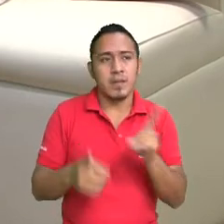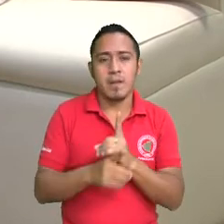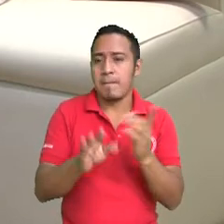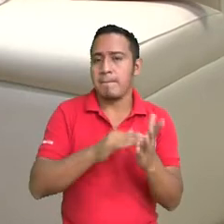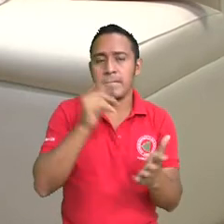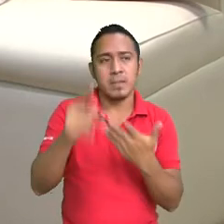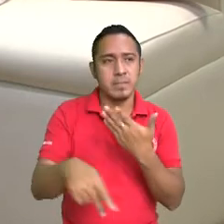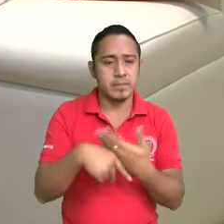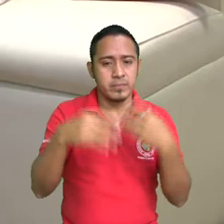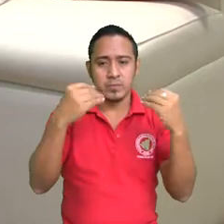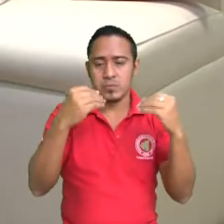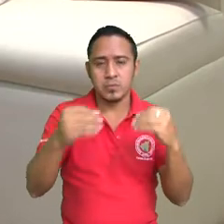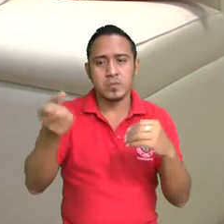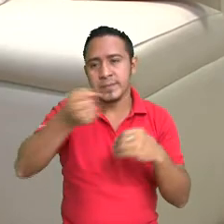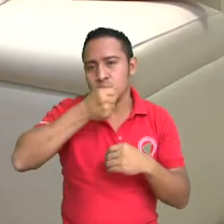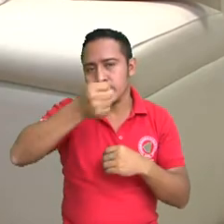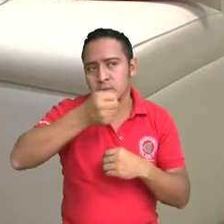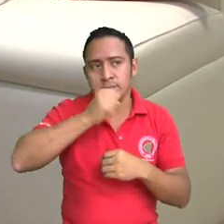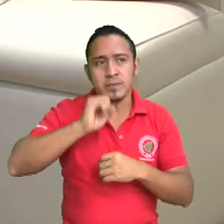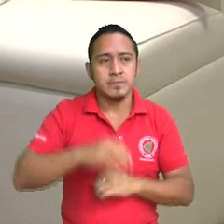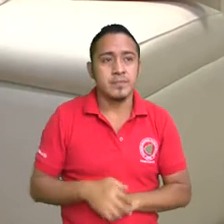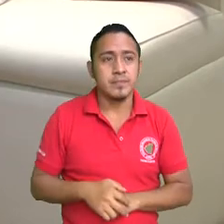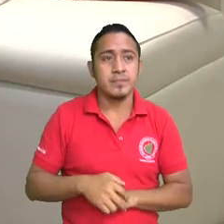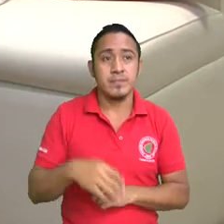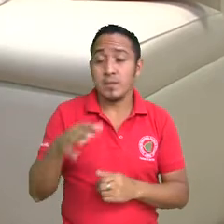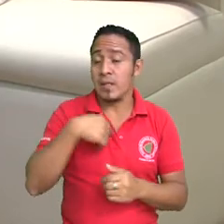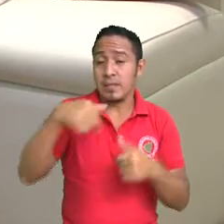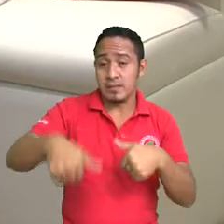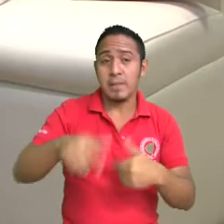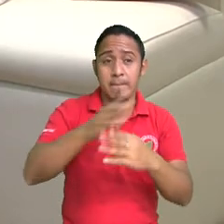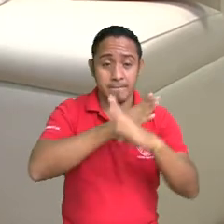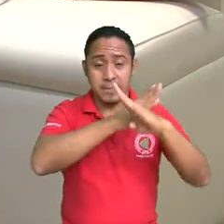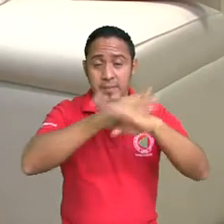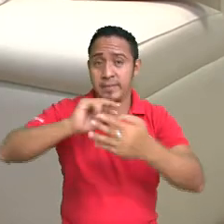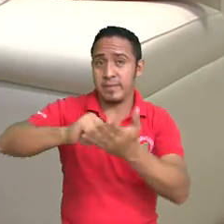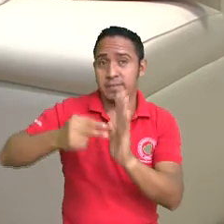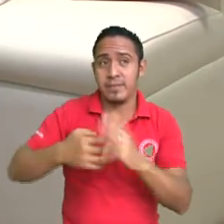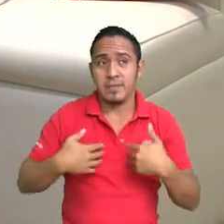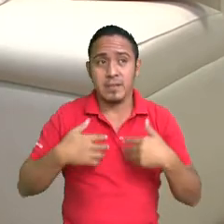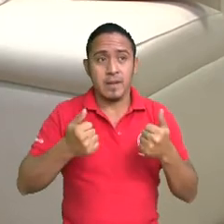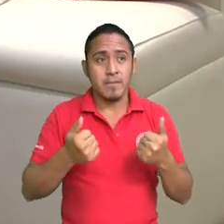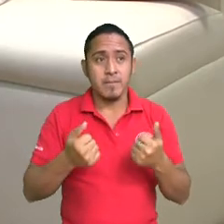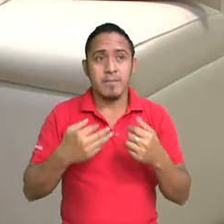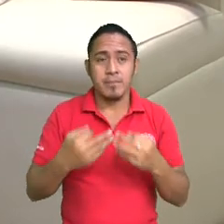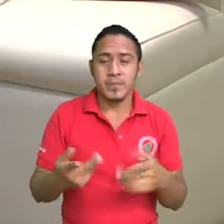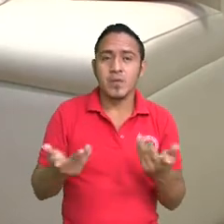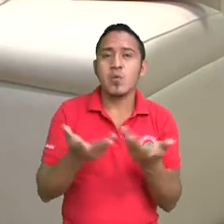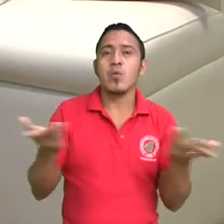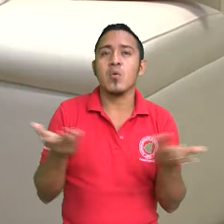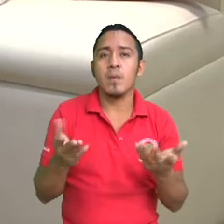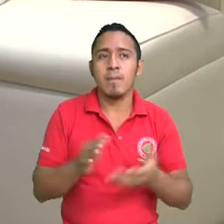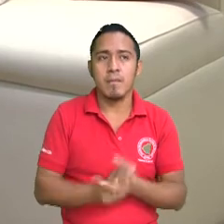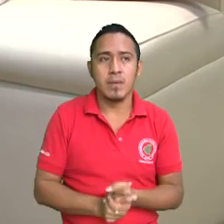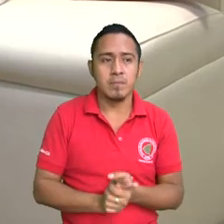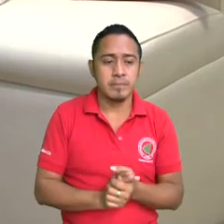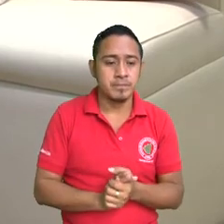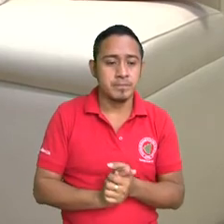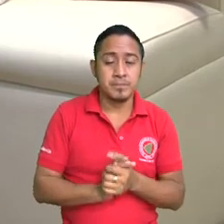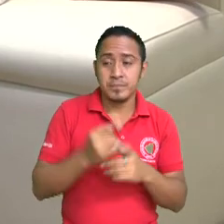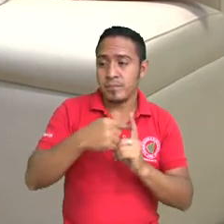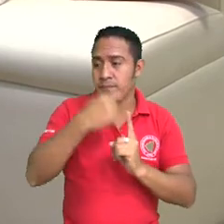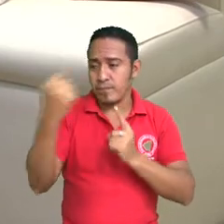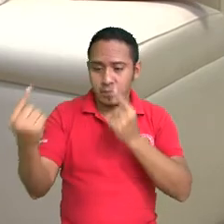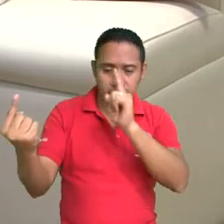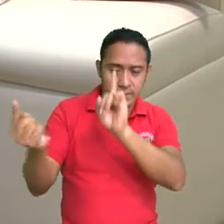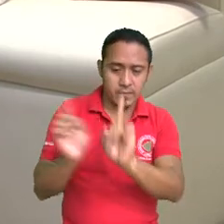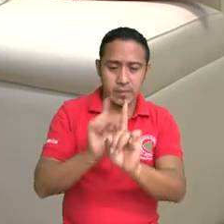programa educativo, la noticia, el programa Prevenir la Salud, no lo vamos a quitar, ¿verdad? Pero ¿cómo tiene que ser la distancia entre